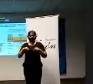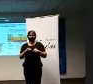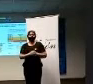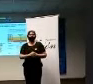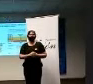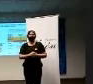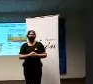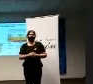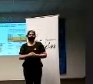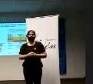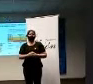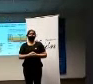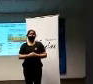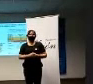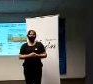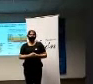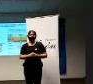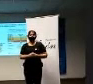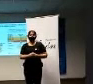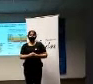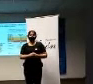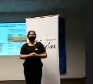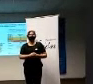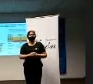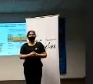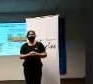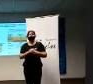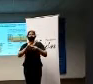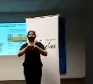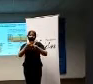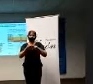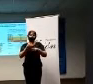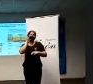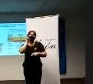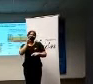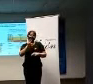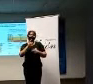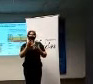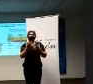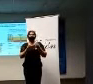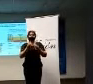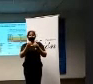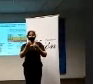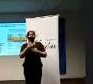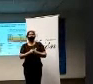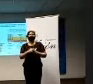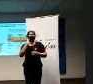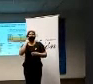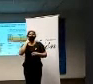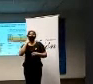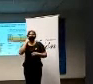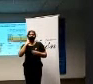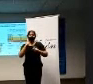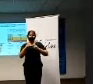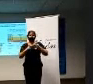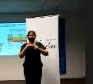nivel moderado. Pero si volvés a mirar por distrito de cada departamento, se observa que se